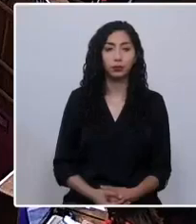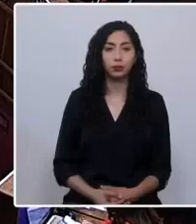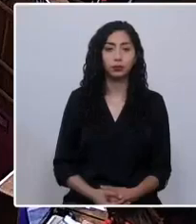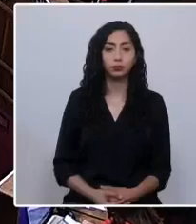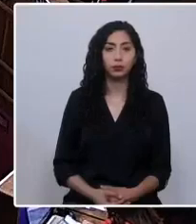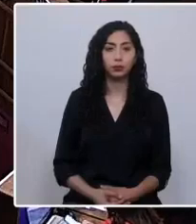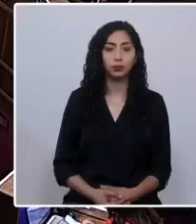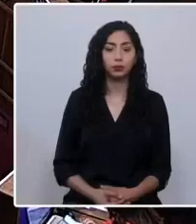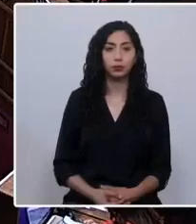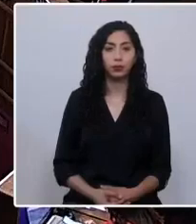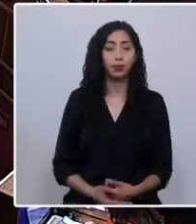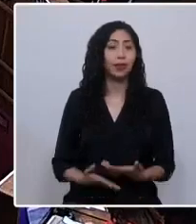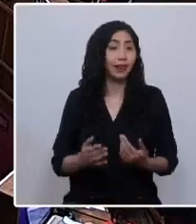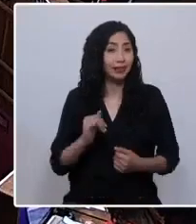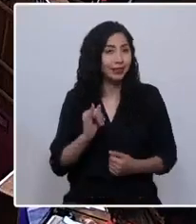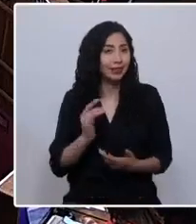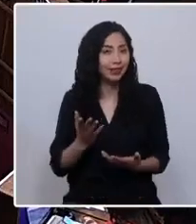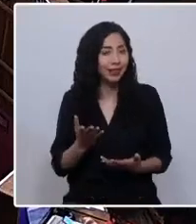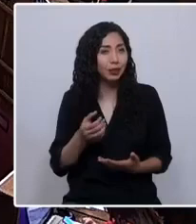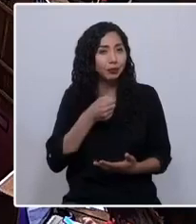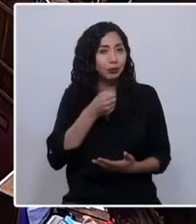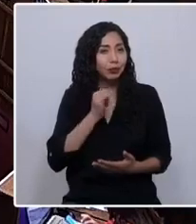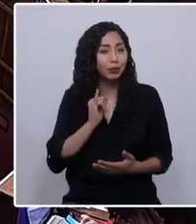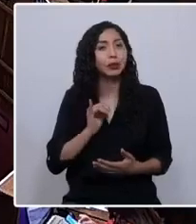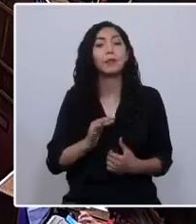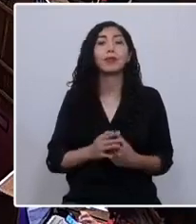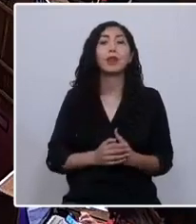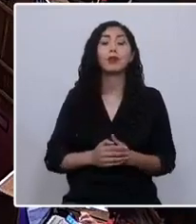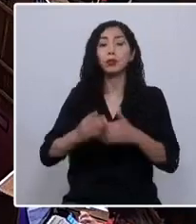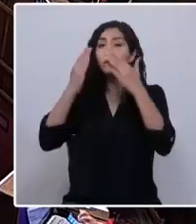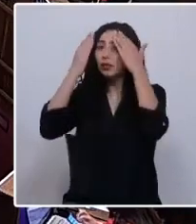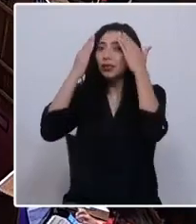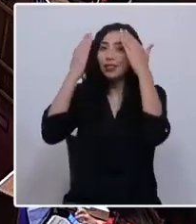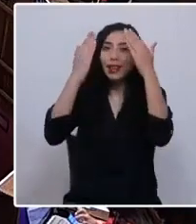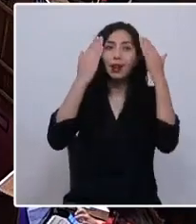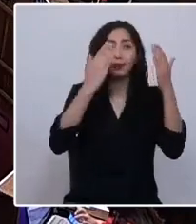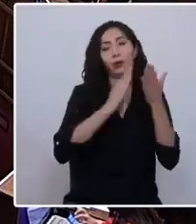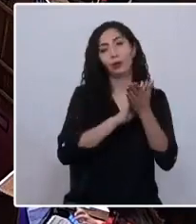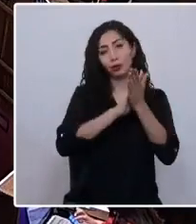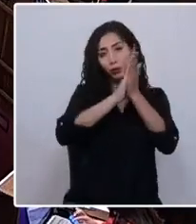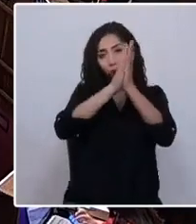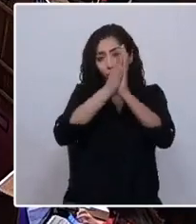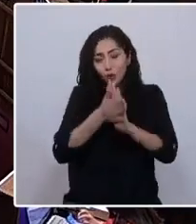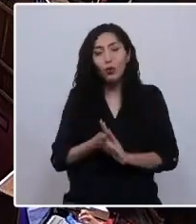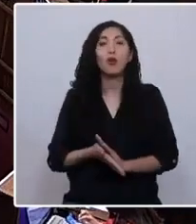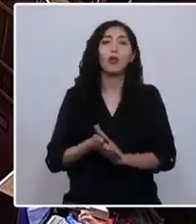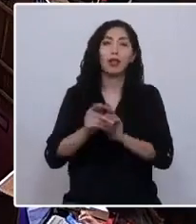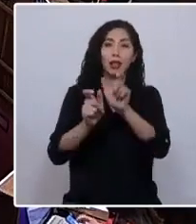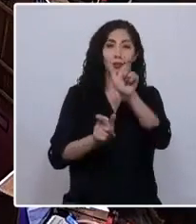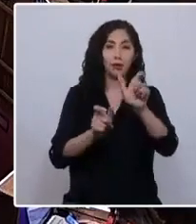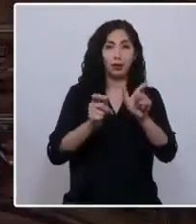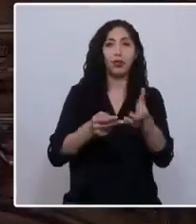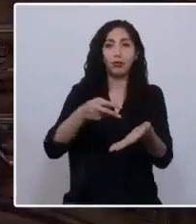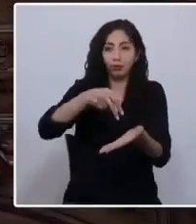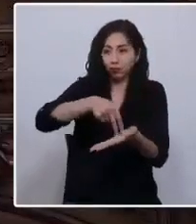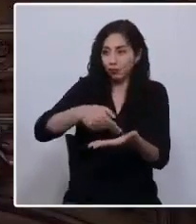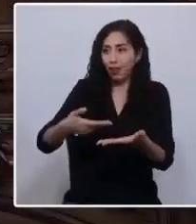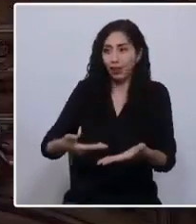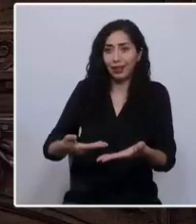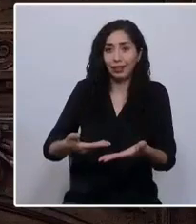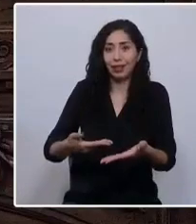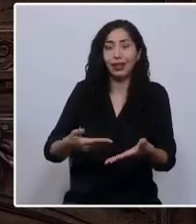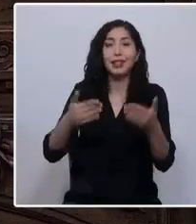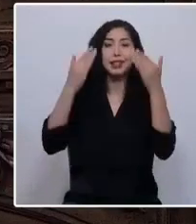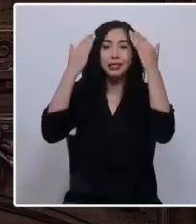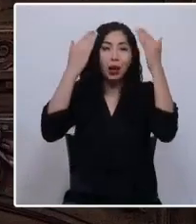y sí un saludo para todas y todos los presentes un saludo especial